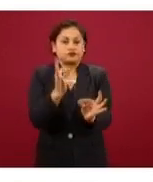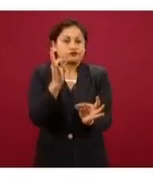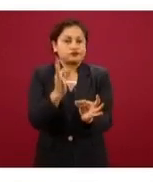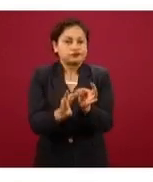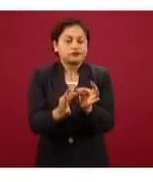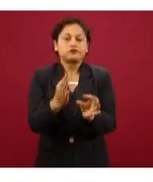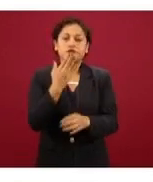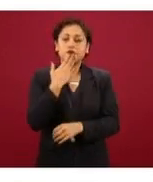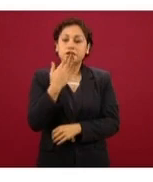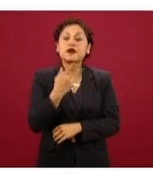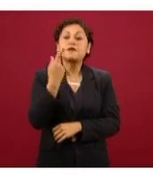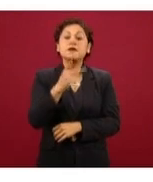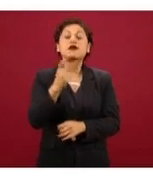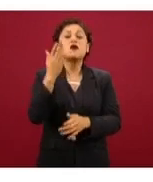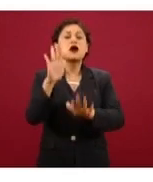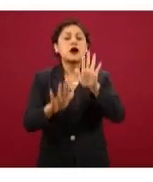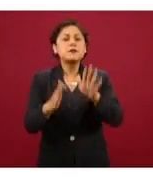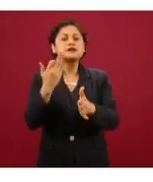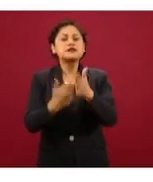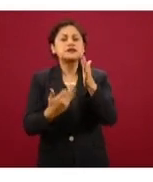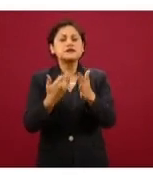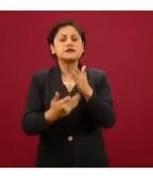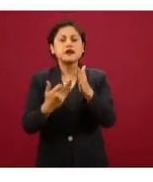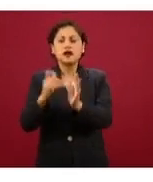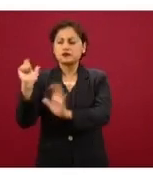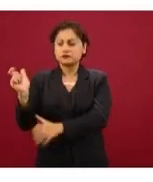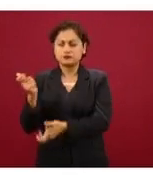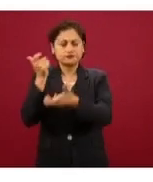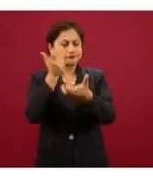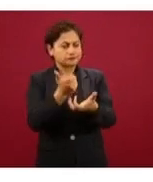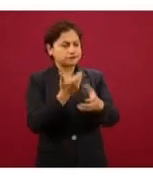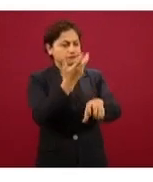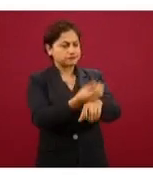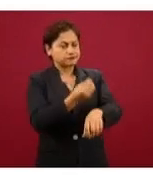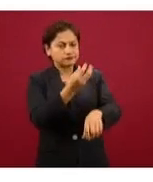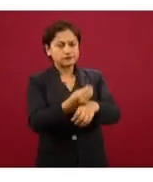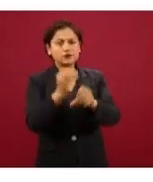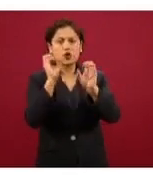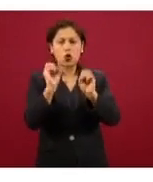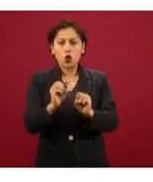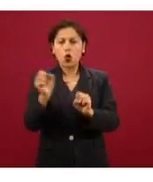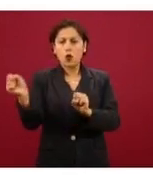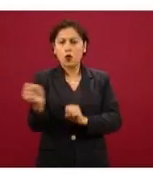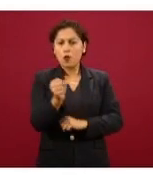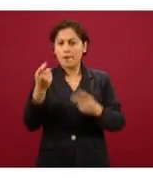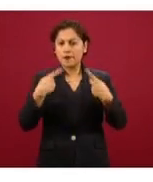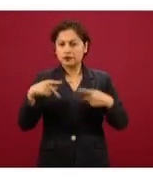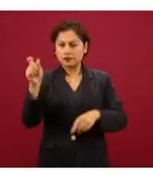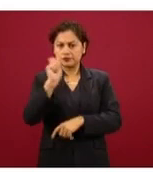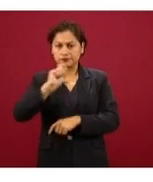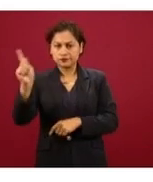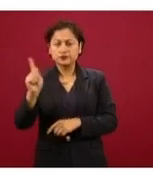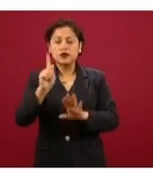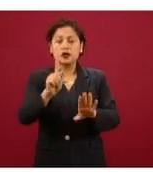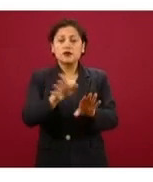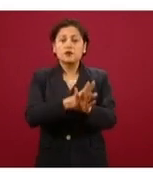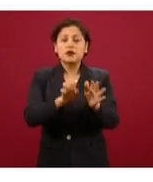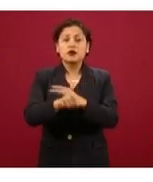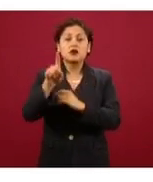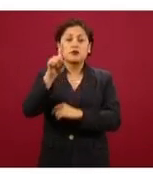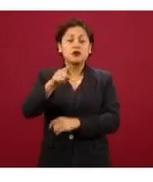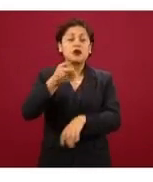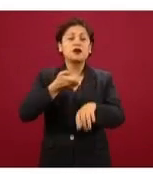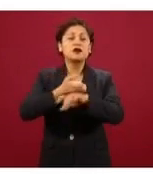un apoyo, ya sea financiero, ya sea para garantizar la existencia del personal. Este fue el caso del hospital de Tekash en Yucatán,